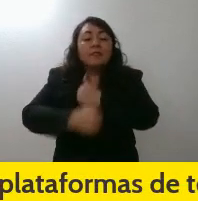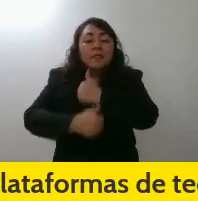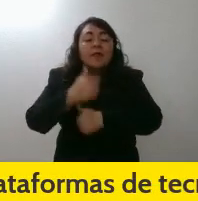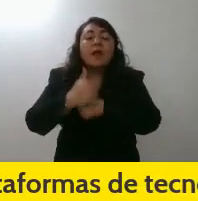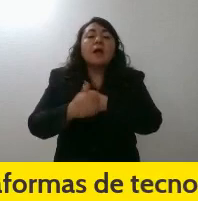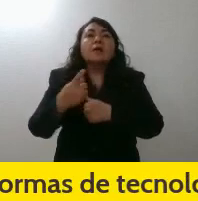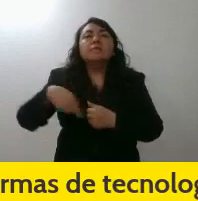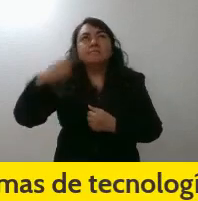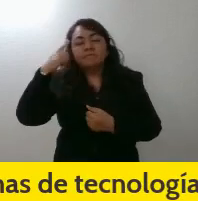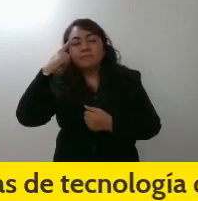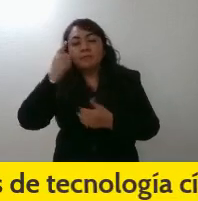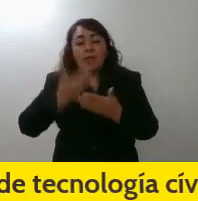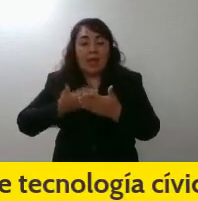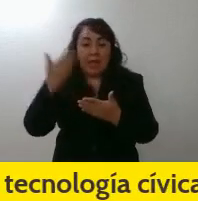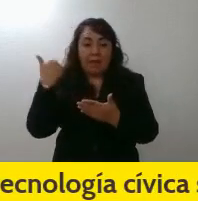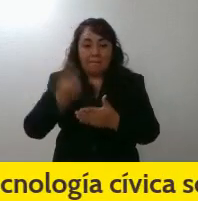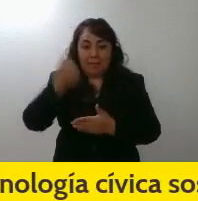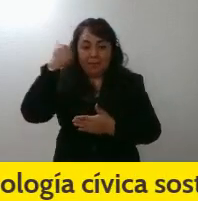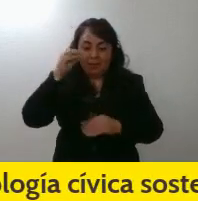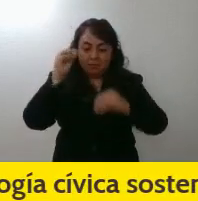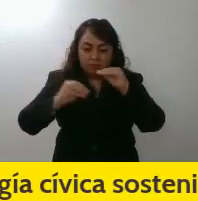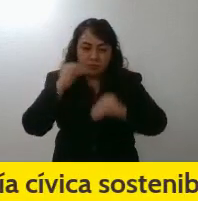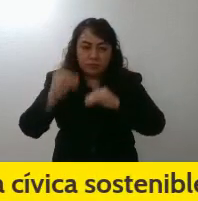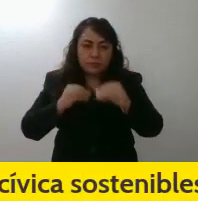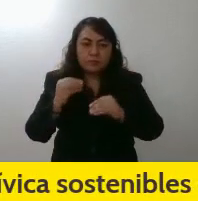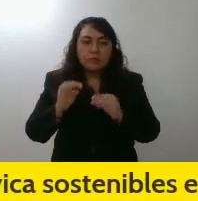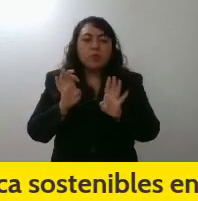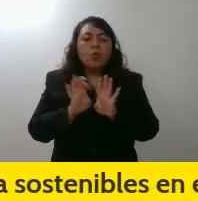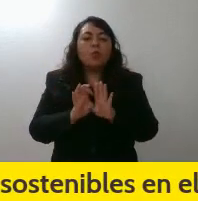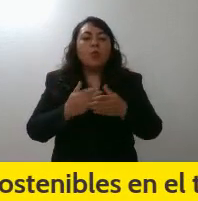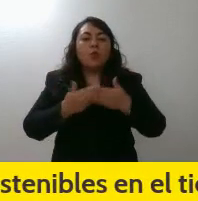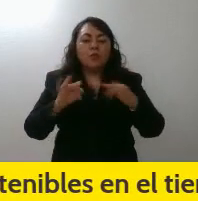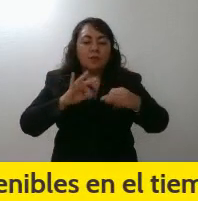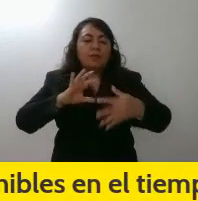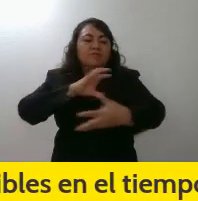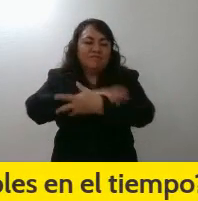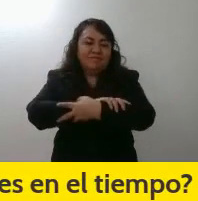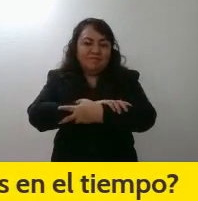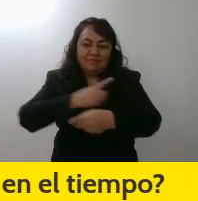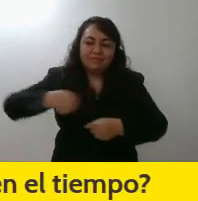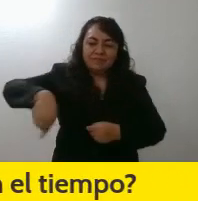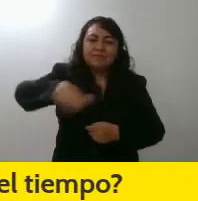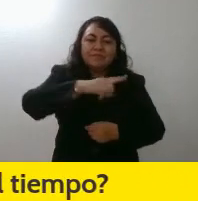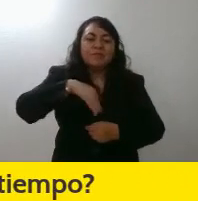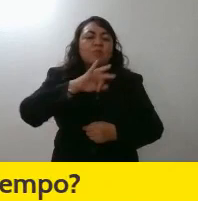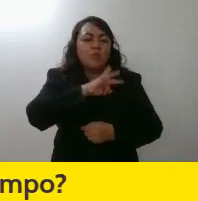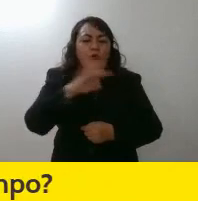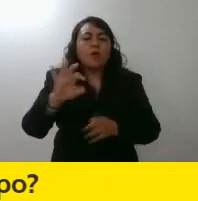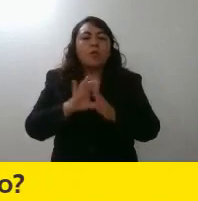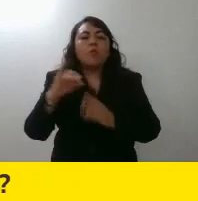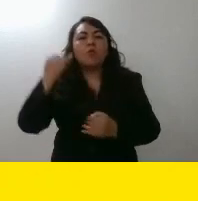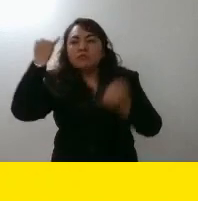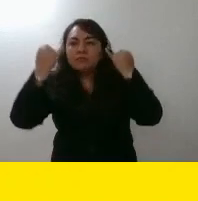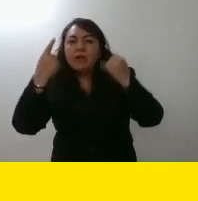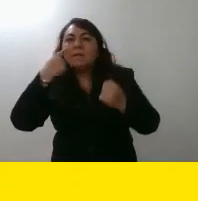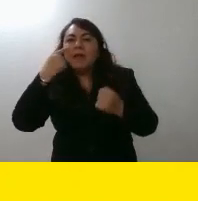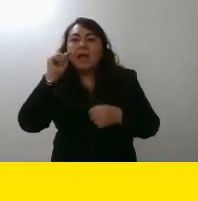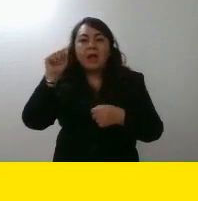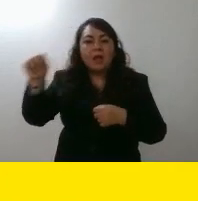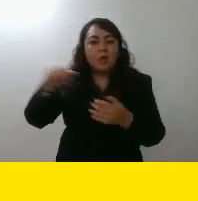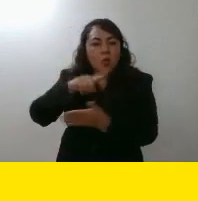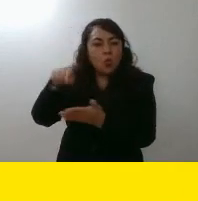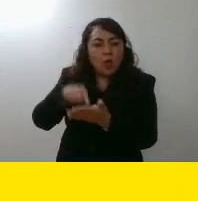se contempló en ese primer diseño un trabajo colaborativo porque las personas podían sugerir lugares